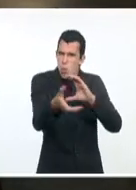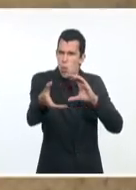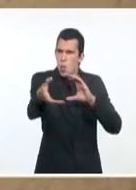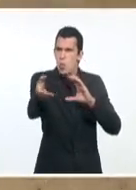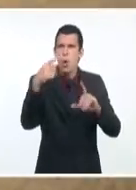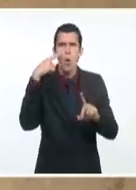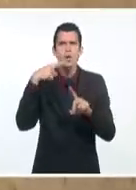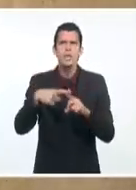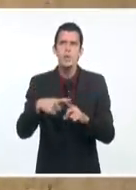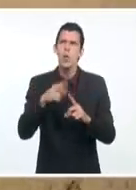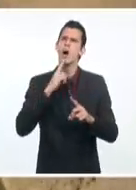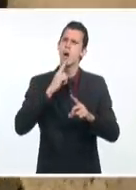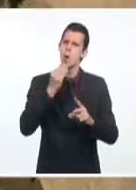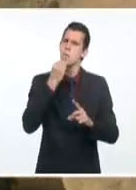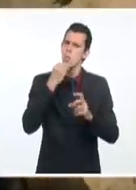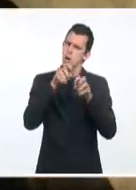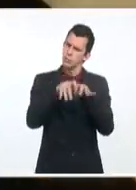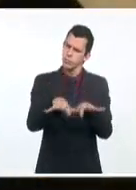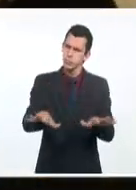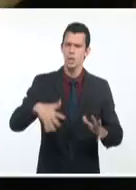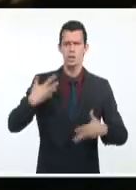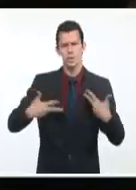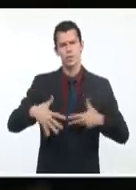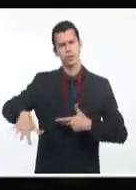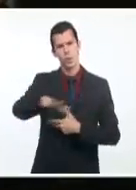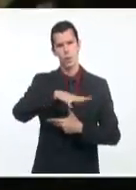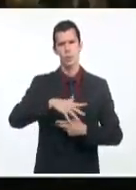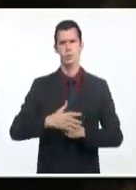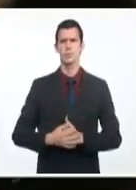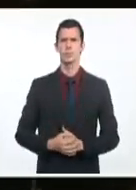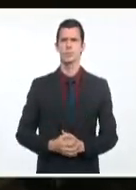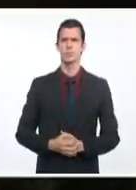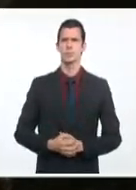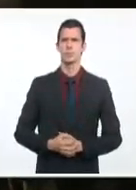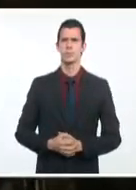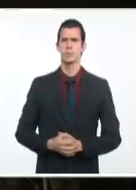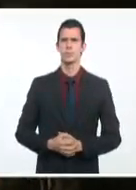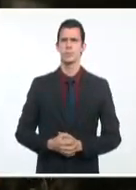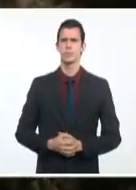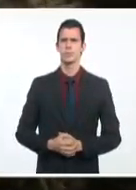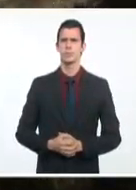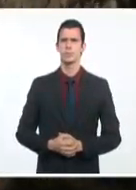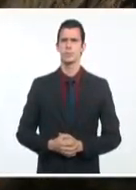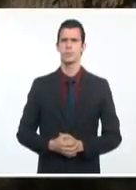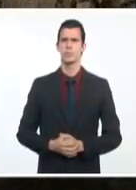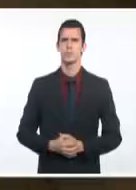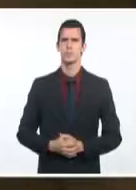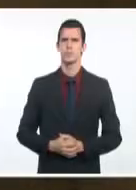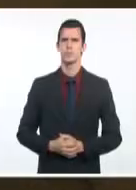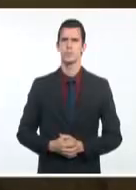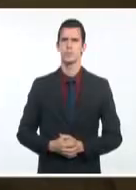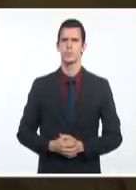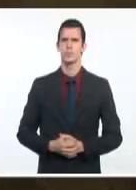agua. En Mayarí, José Luis Oviedo, Alberto